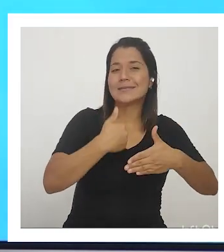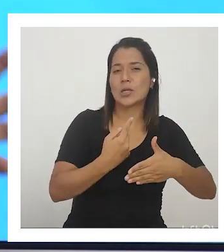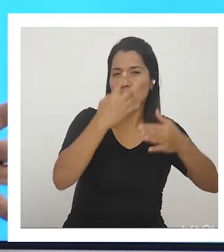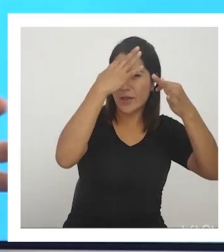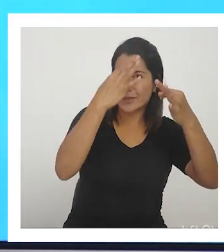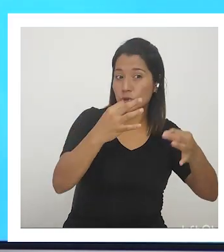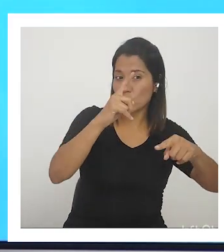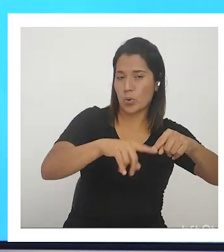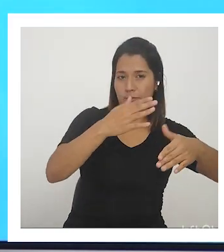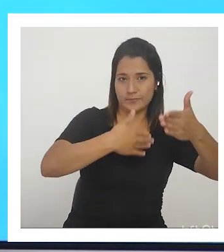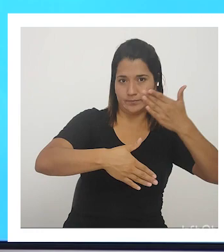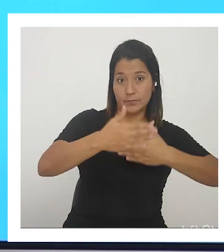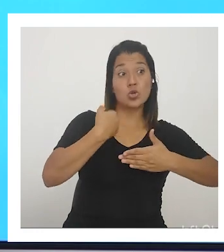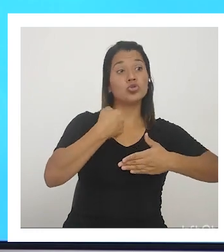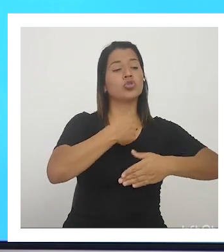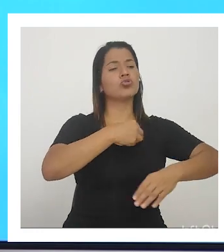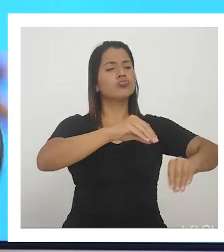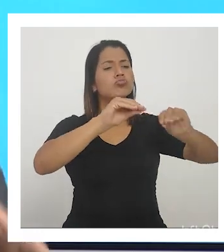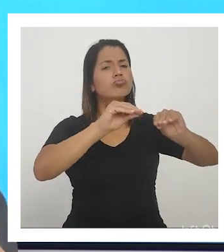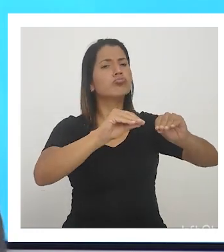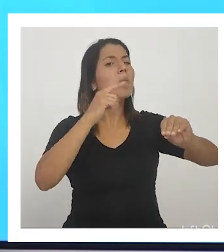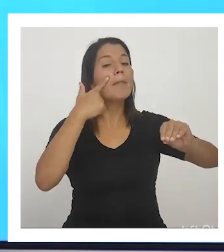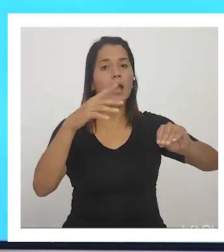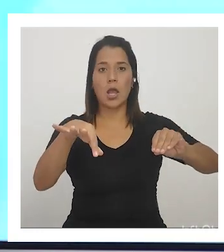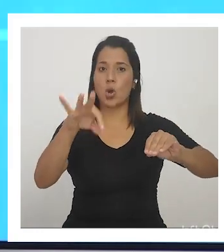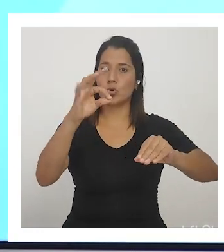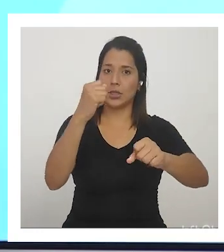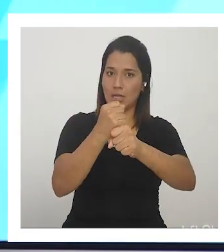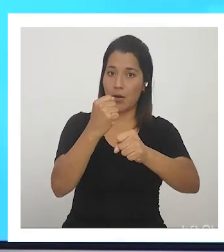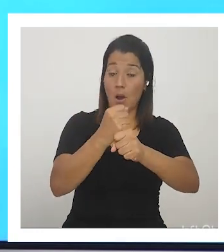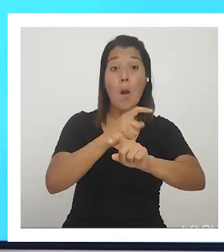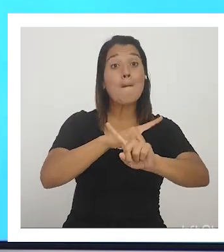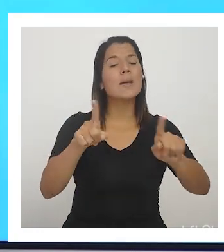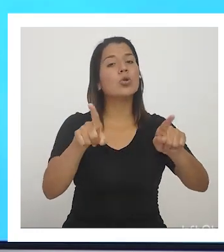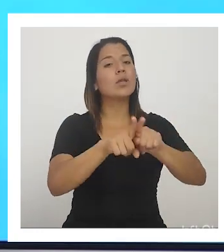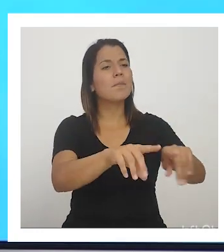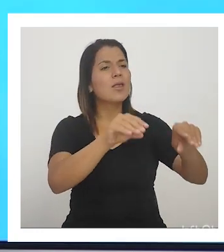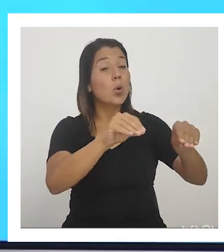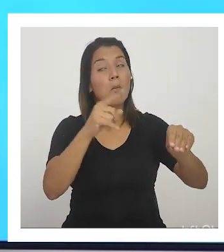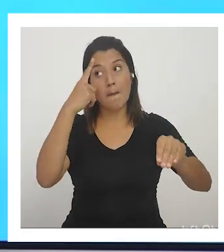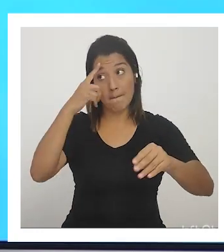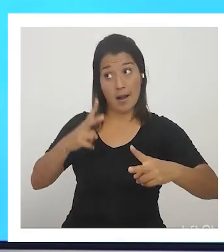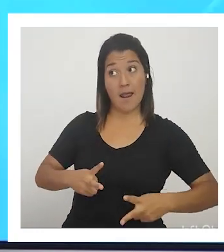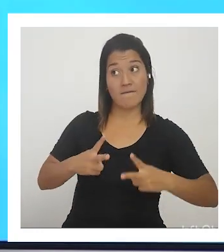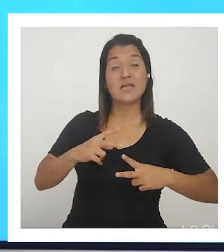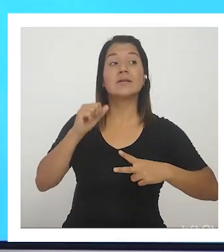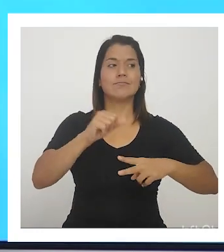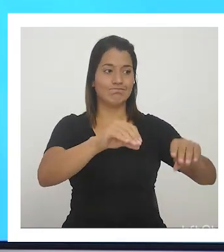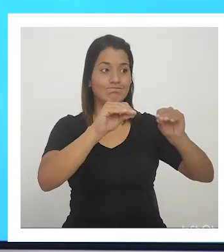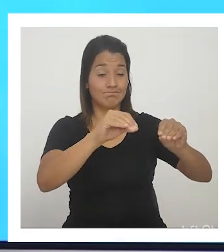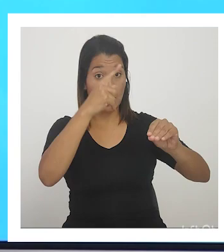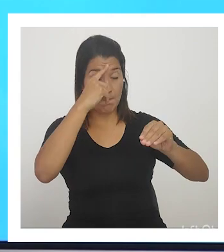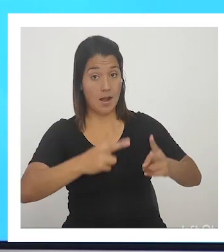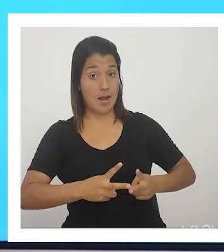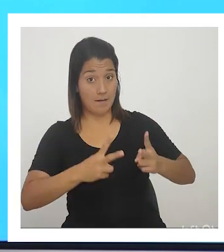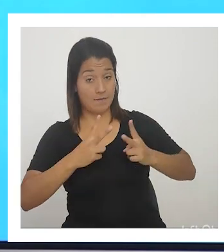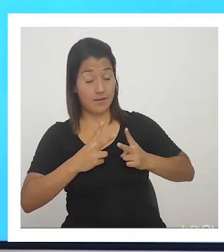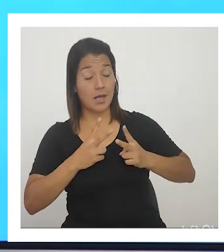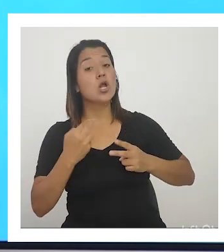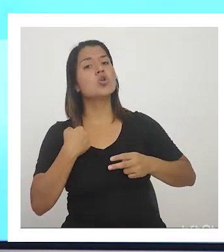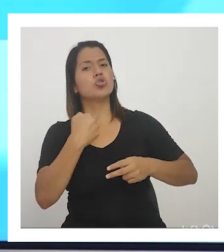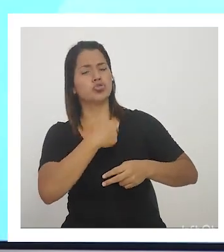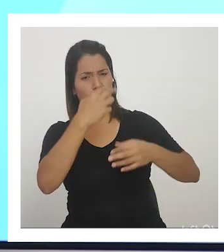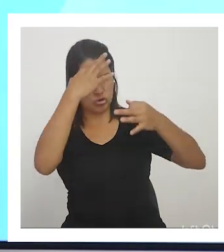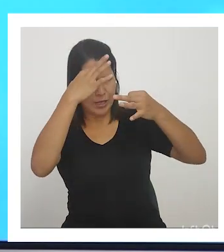que es fundamental, sino que educamos para la vida. Y además es importante recordar que nosotros creemos en las carreras